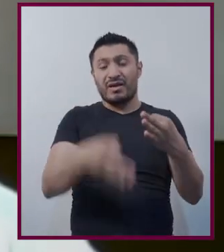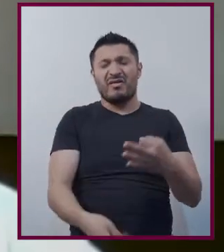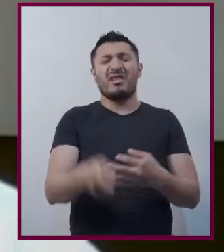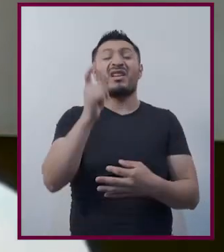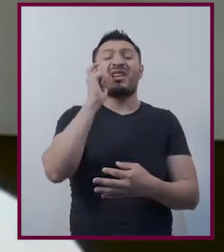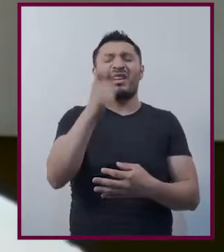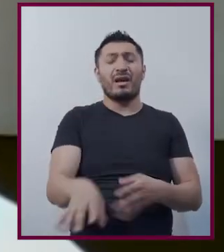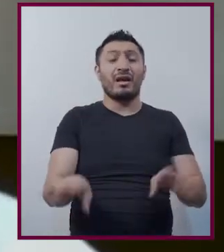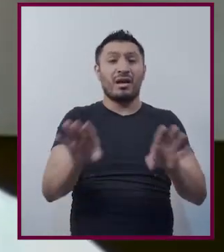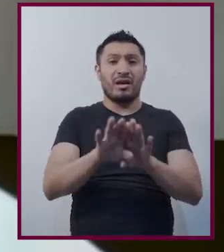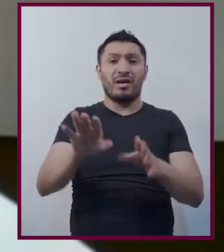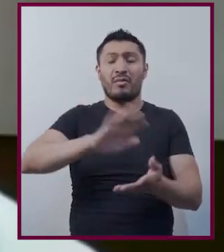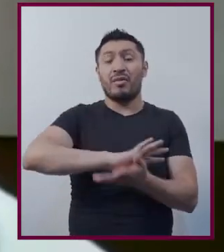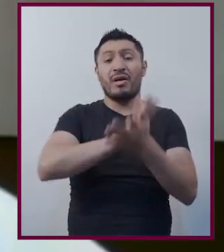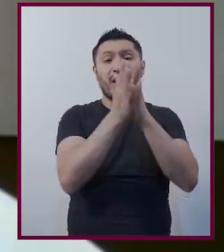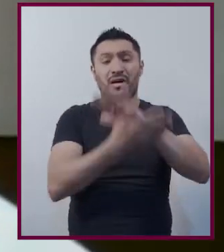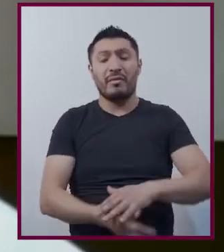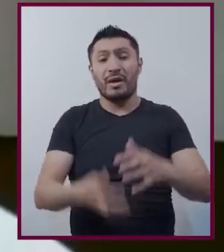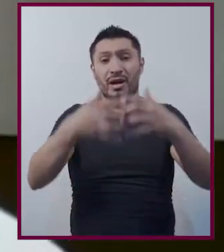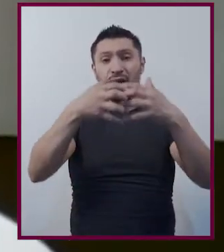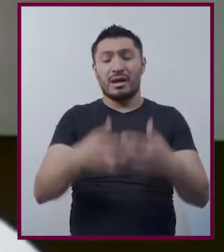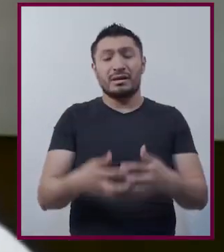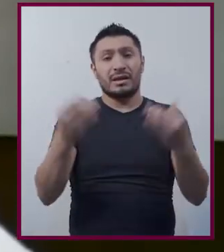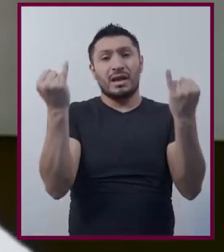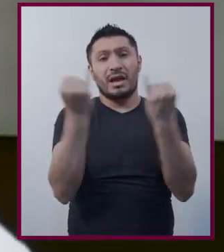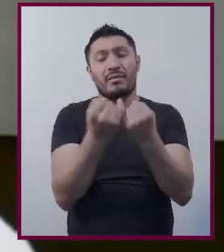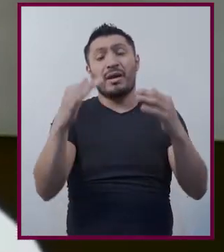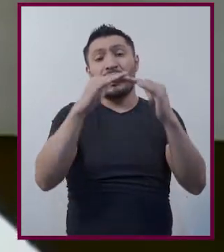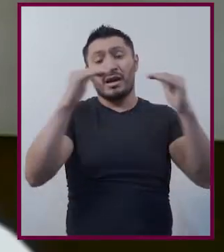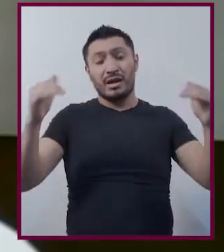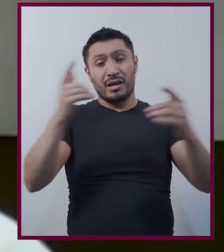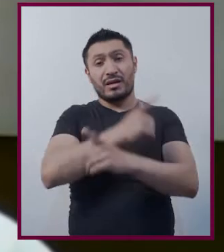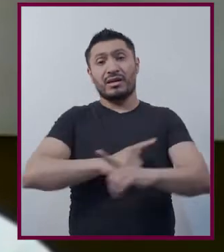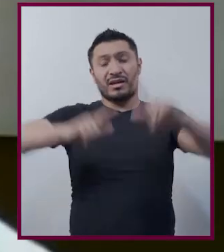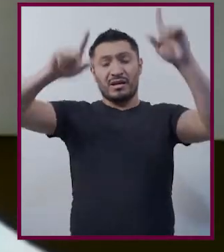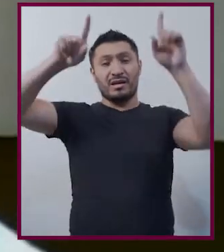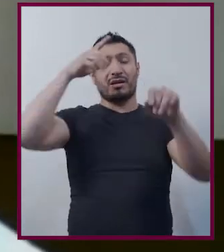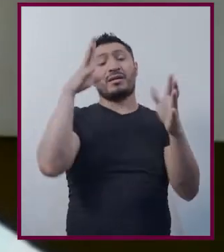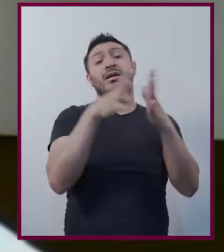sistema democrático liberal como el de Estados Unidos y dejamos